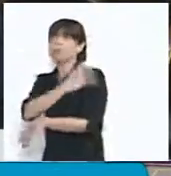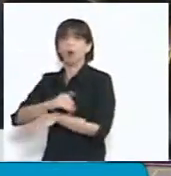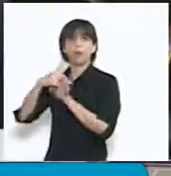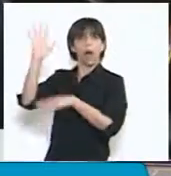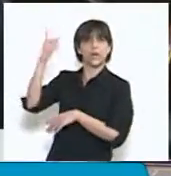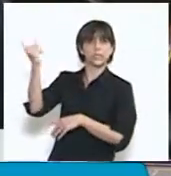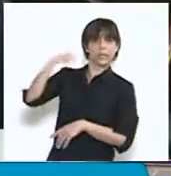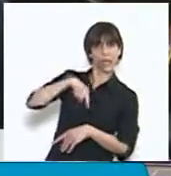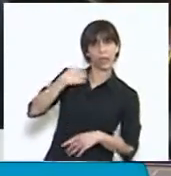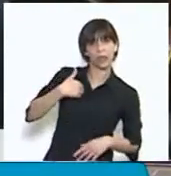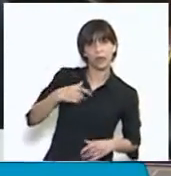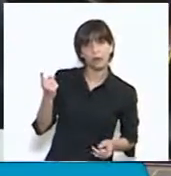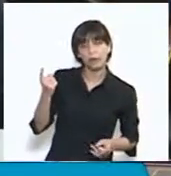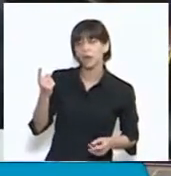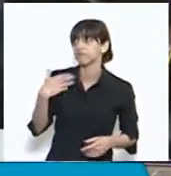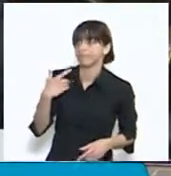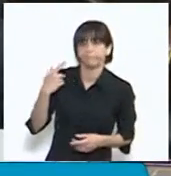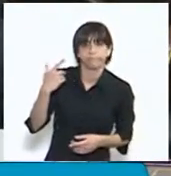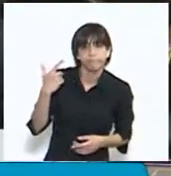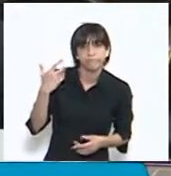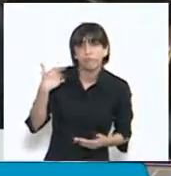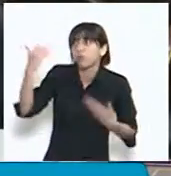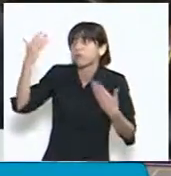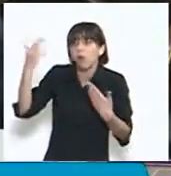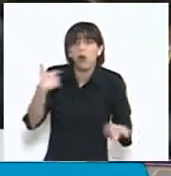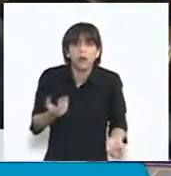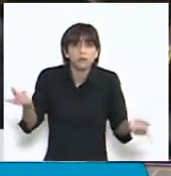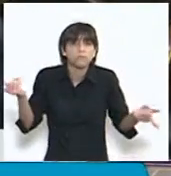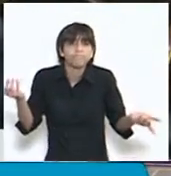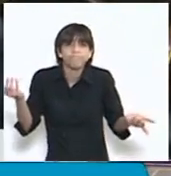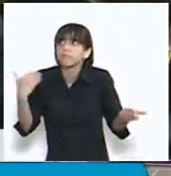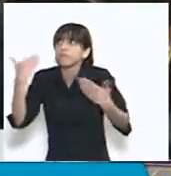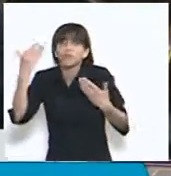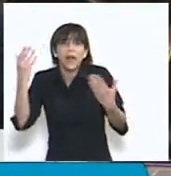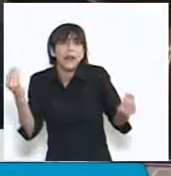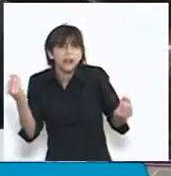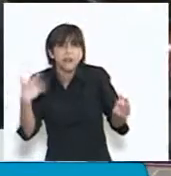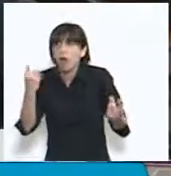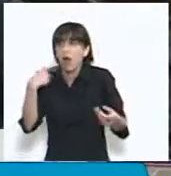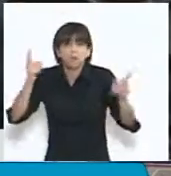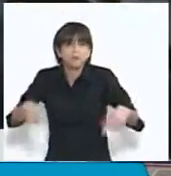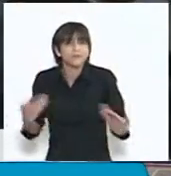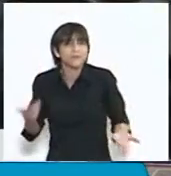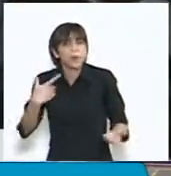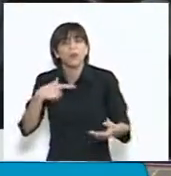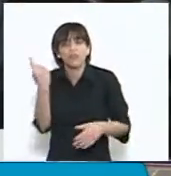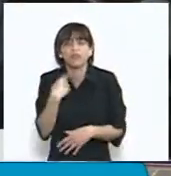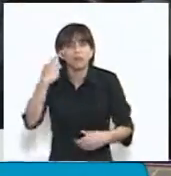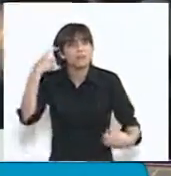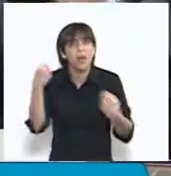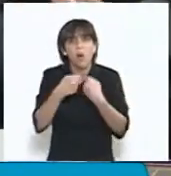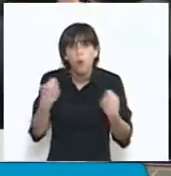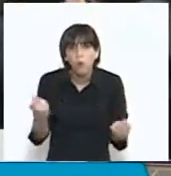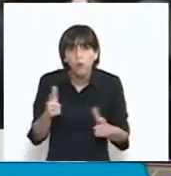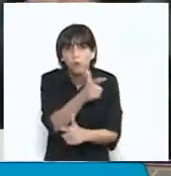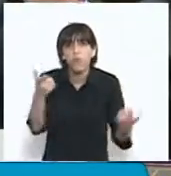Y eso no es muy verificable. No nos podemos poner de acuerdo. ¿Por qué? Porque